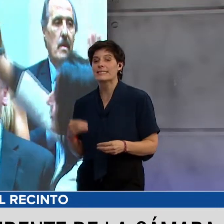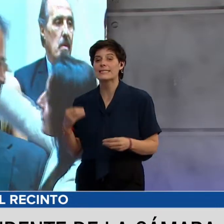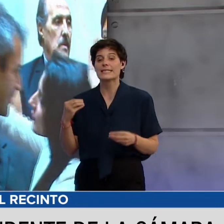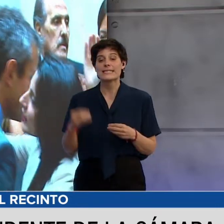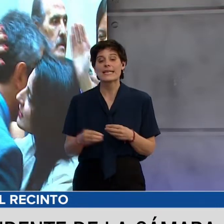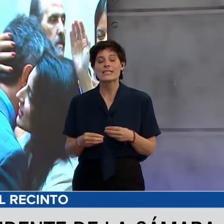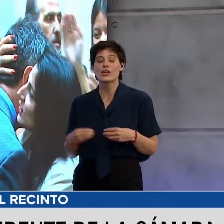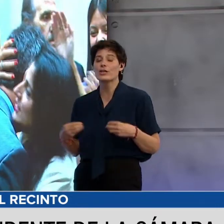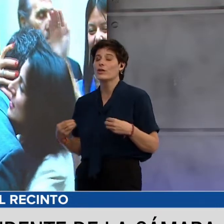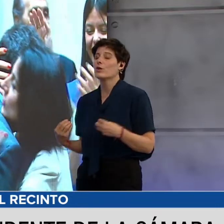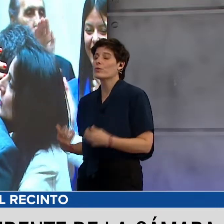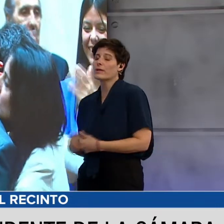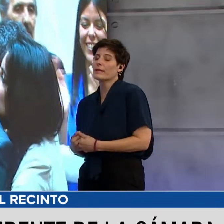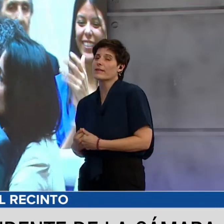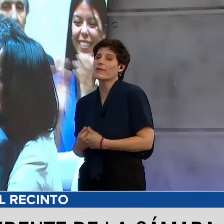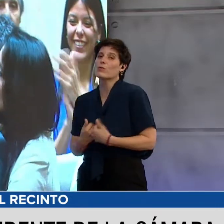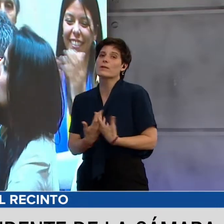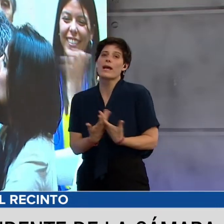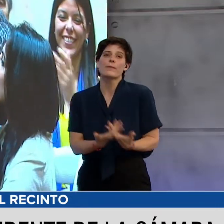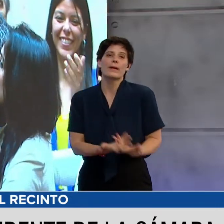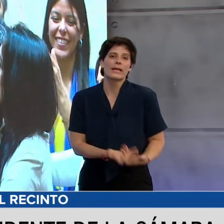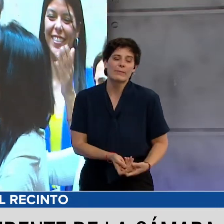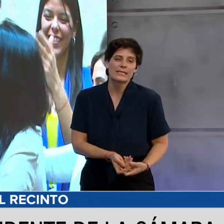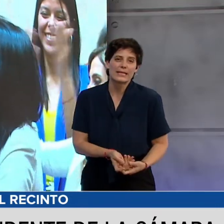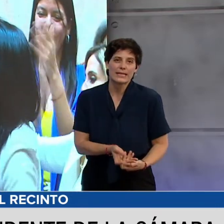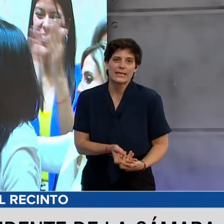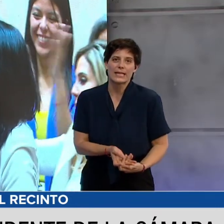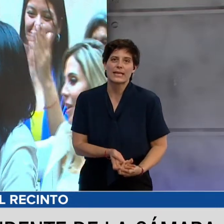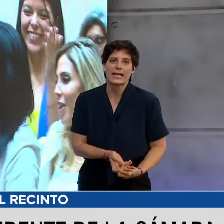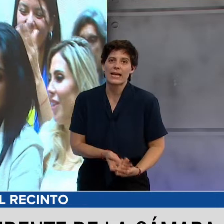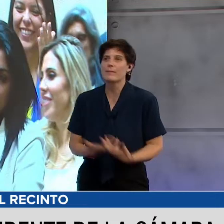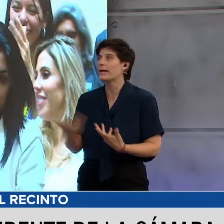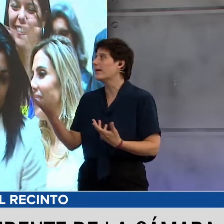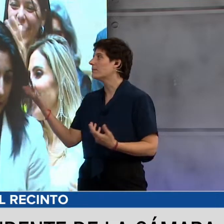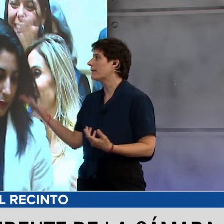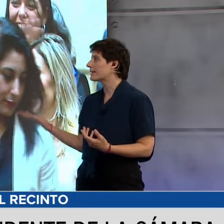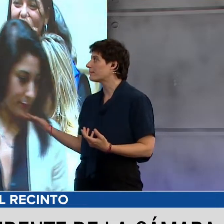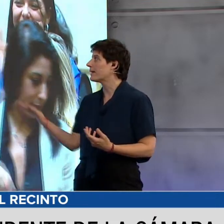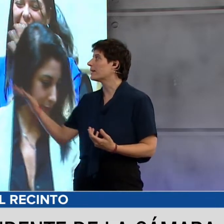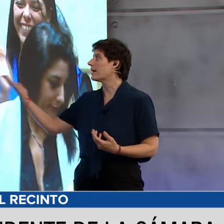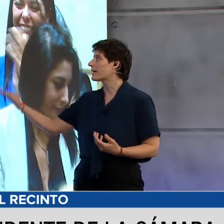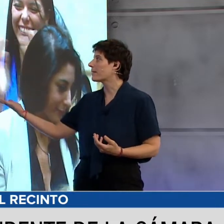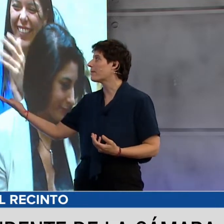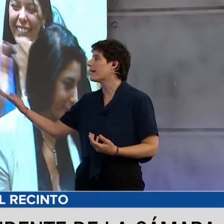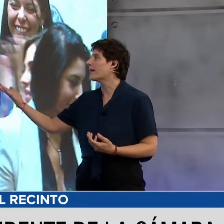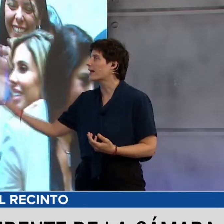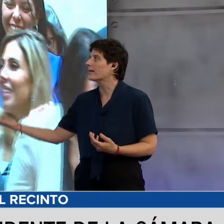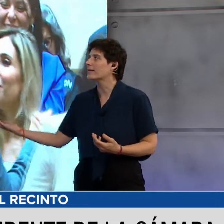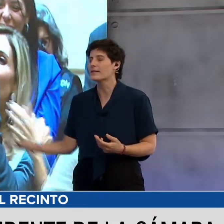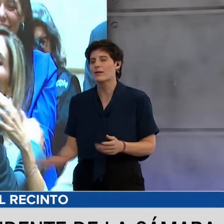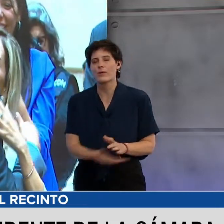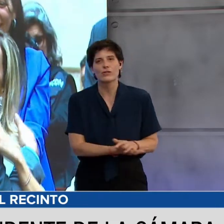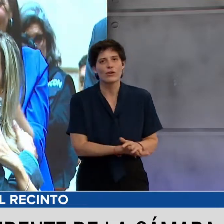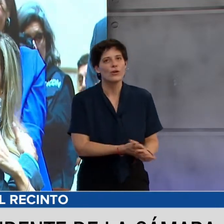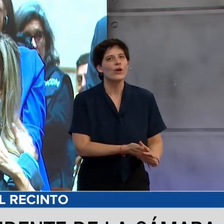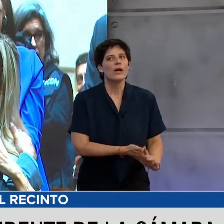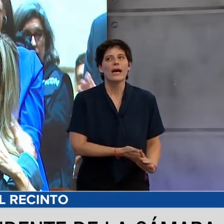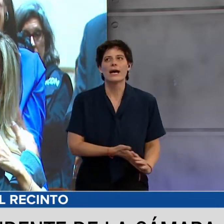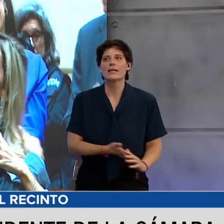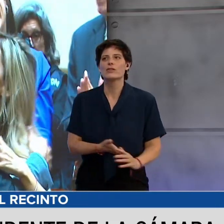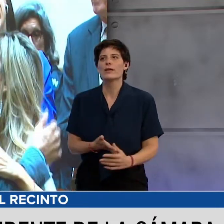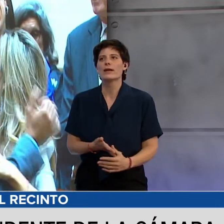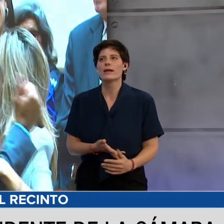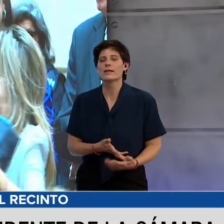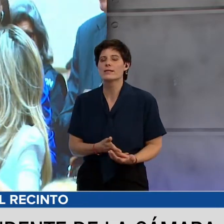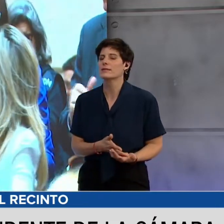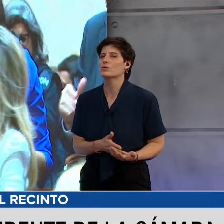la designación justamente facultades para que el presidente de la Cámara, Martín Menem, a quien ven aquí, que está saludando